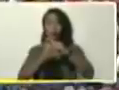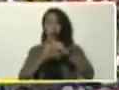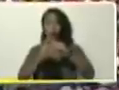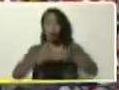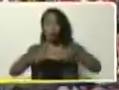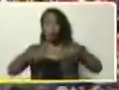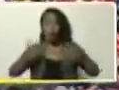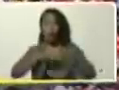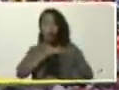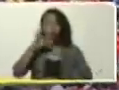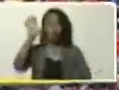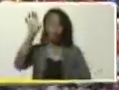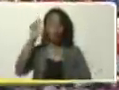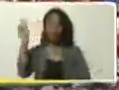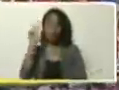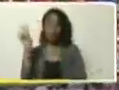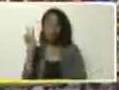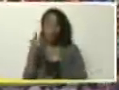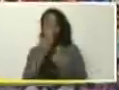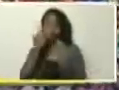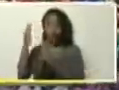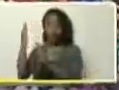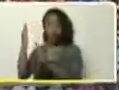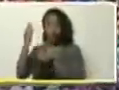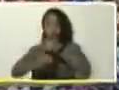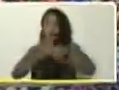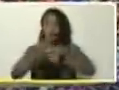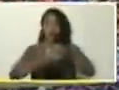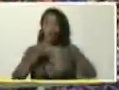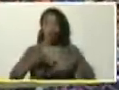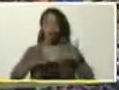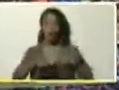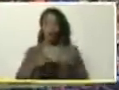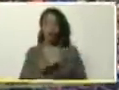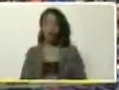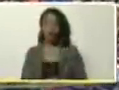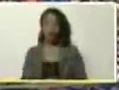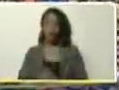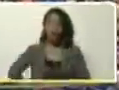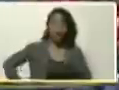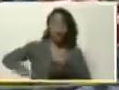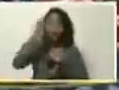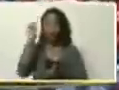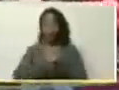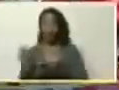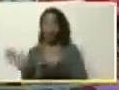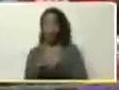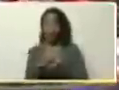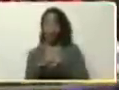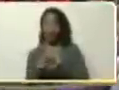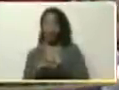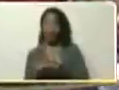encamina a nuestro país de Venezuela. Así transcurre firma este acto del libro de actas.